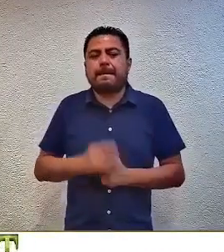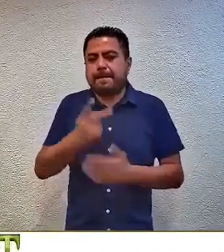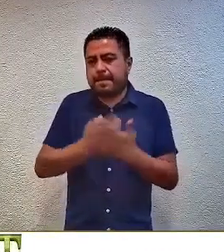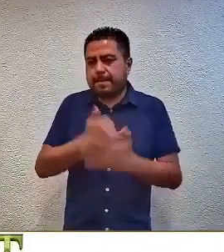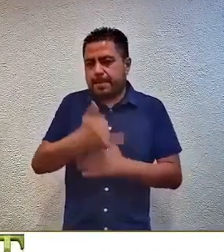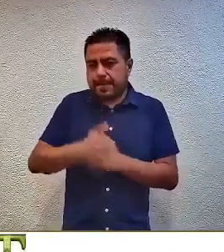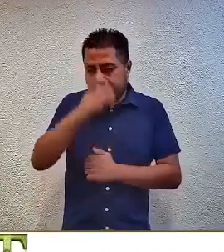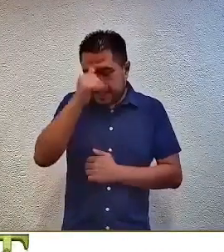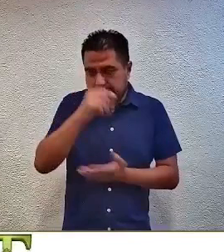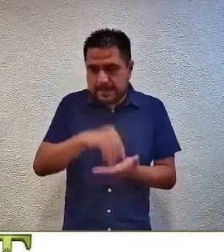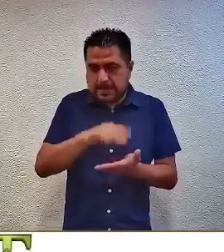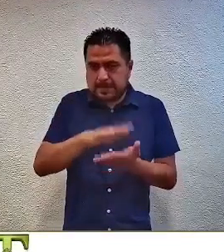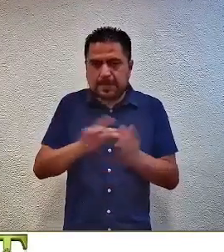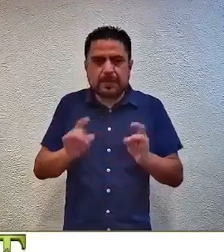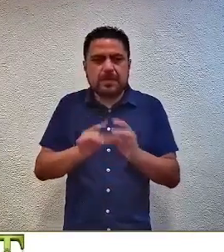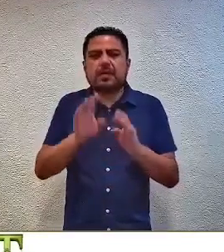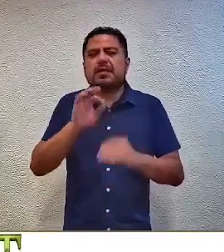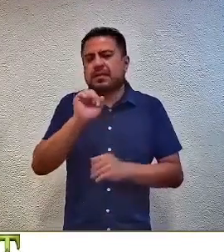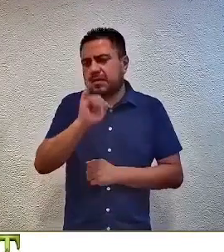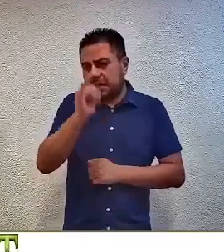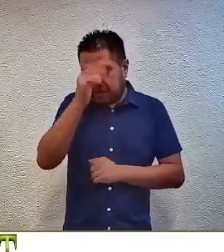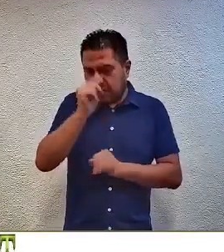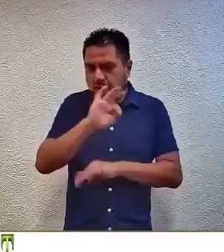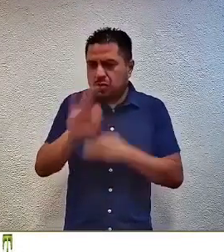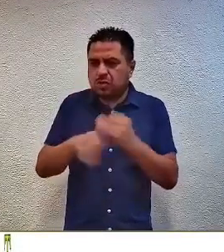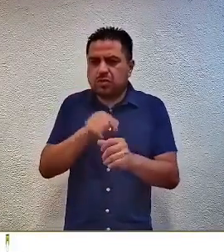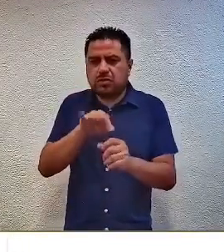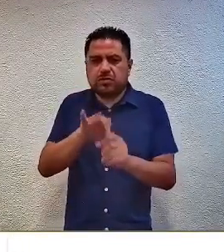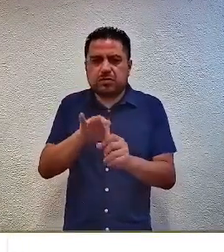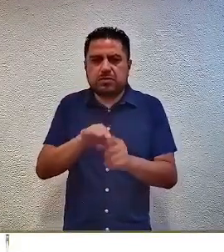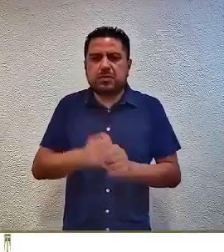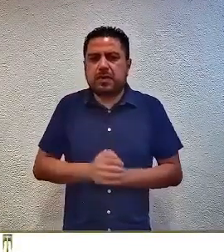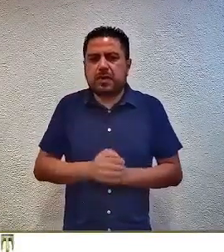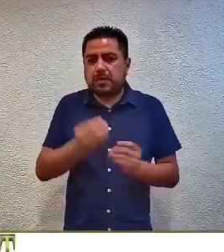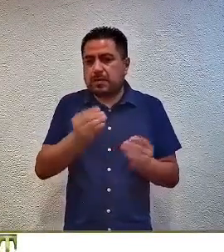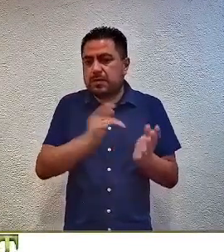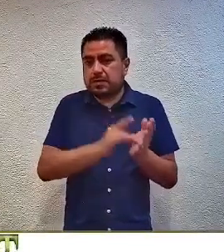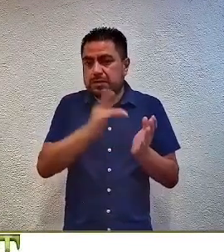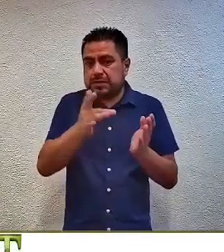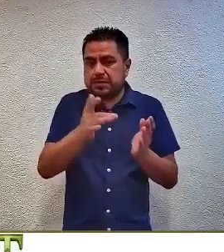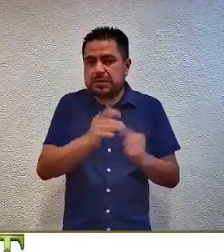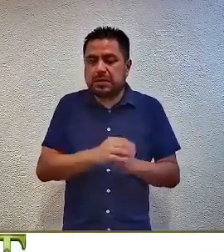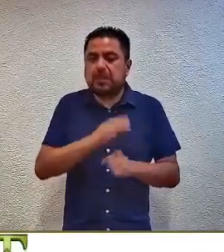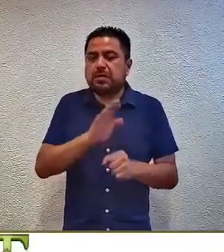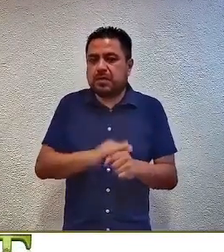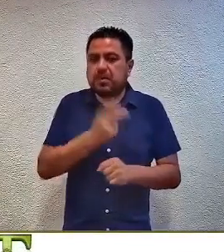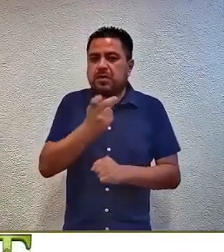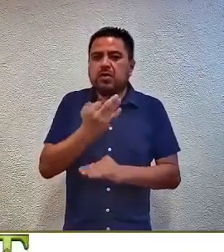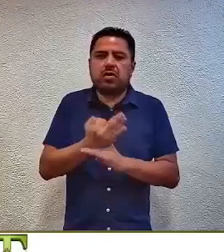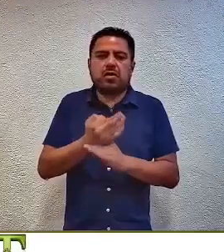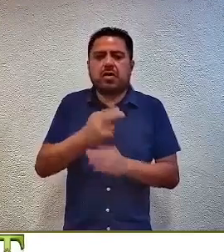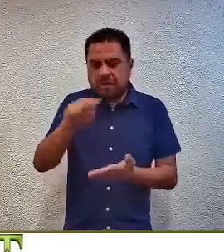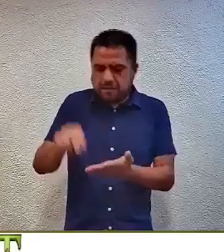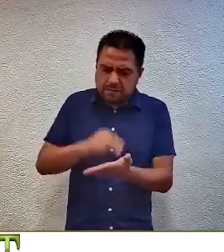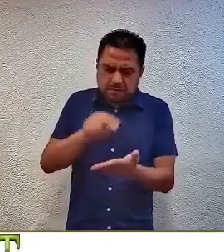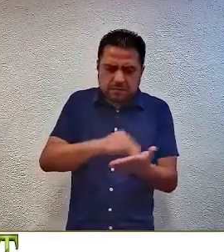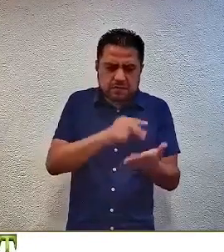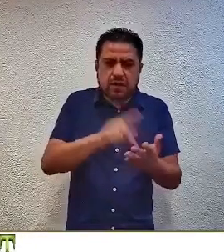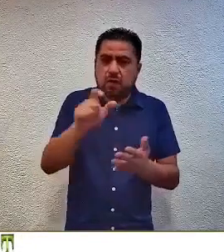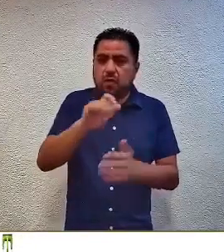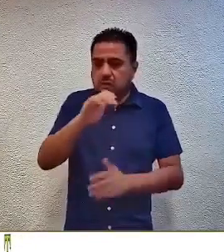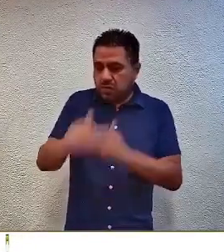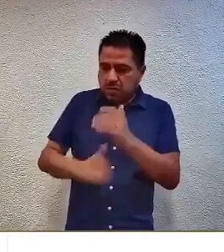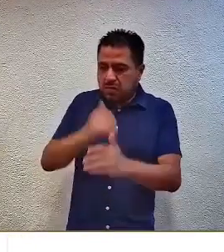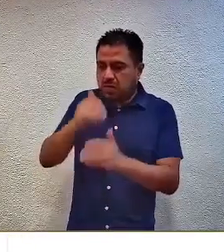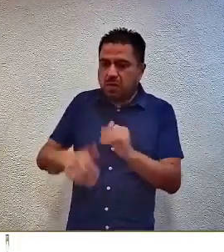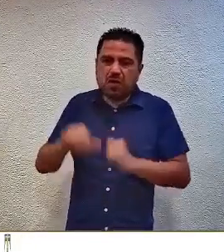de resolución incidental fue aprobado por unanimidad de votos. Muchas gracias. Por tanto, sírvase recabar las firmas a la conclusión de la